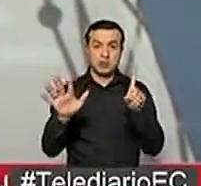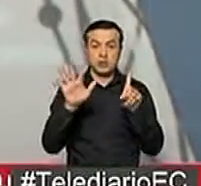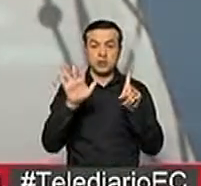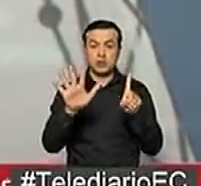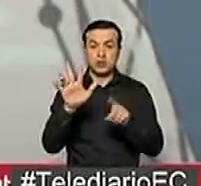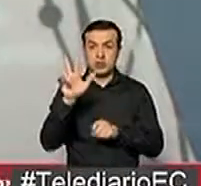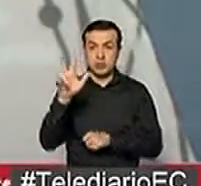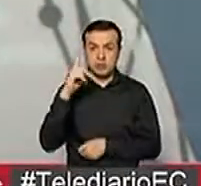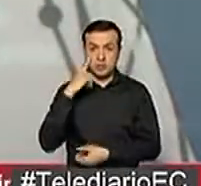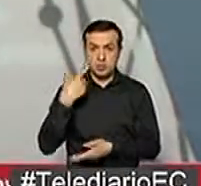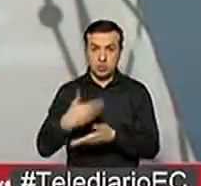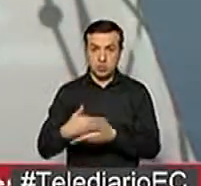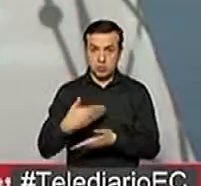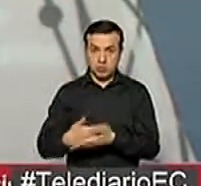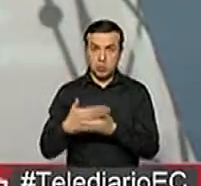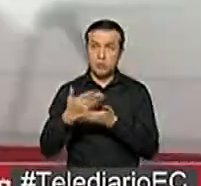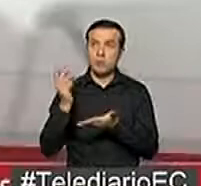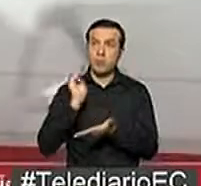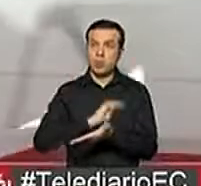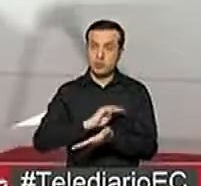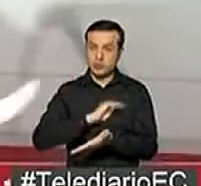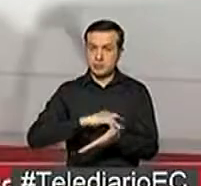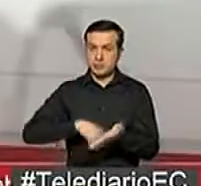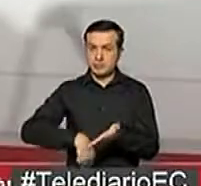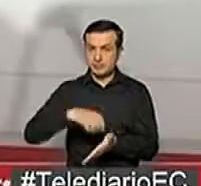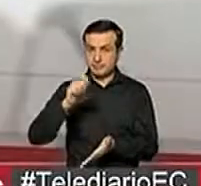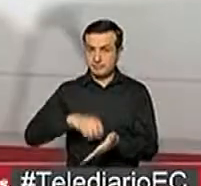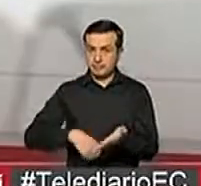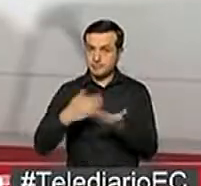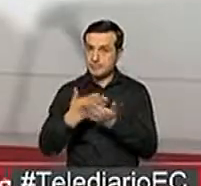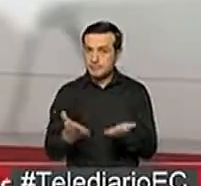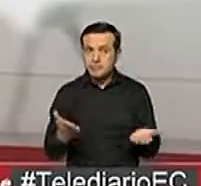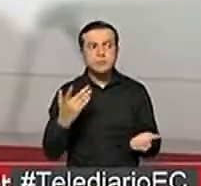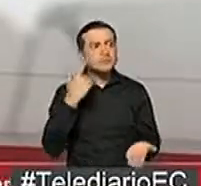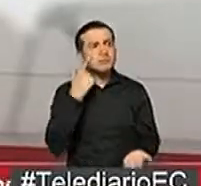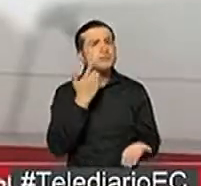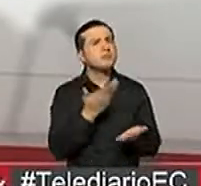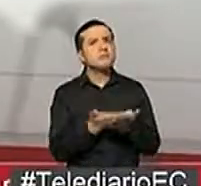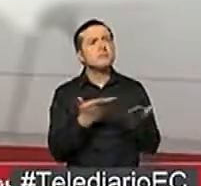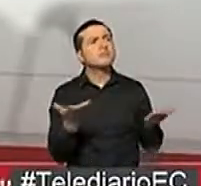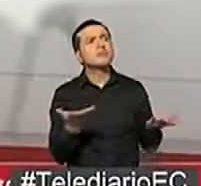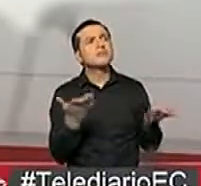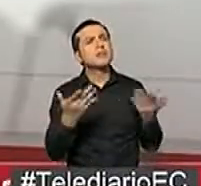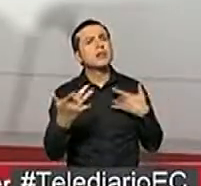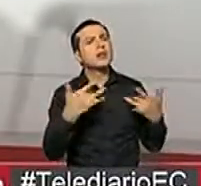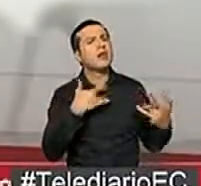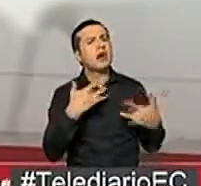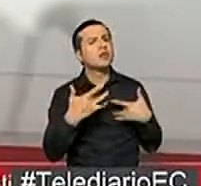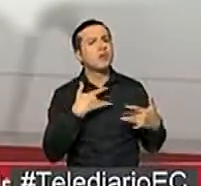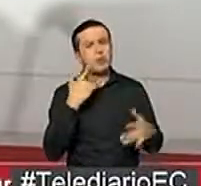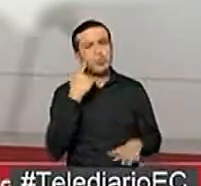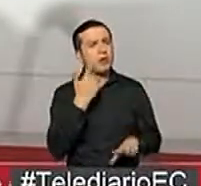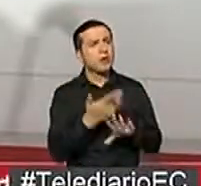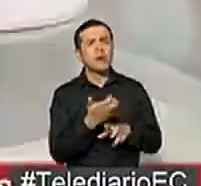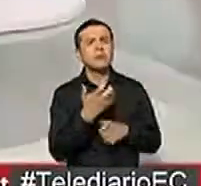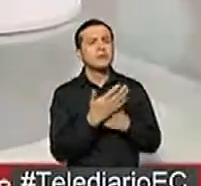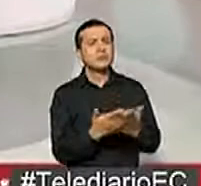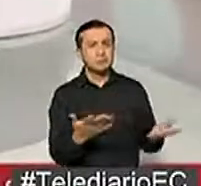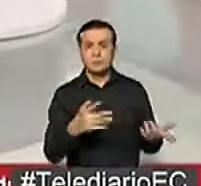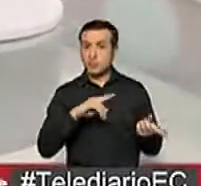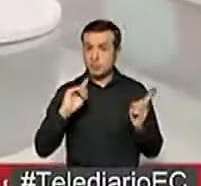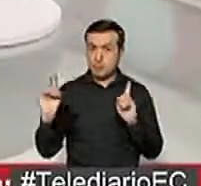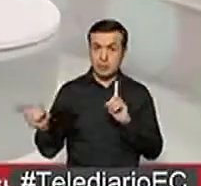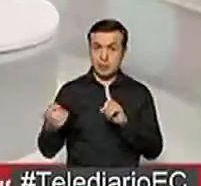está documentada en las actas de Cabildo. Bueno, ¿y qué es lo que se trata de evidenciar en esta obra de teatro que ustedes están, claro, presentando? Bueno, por un